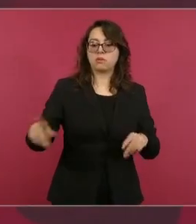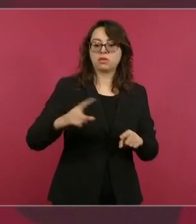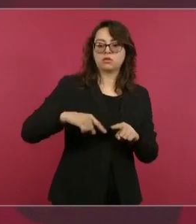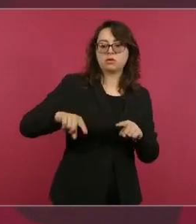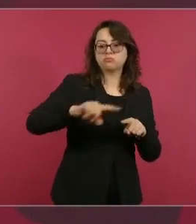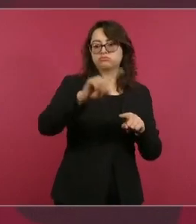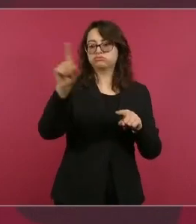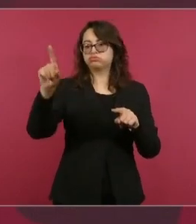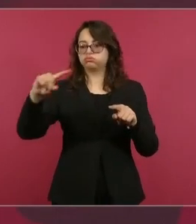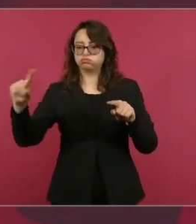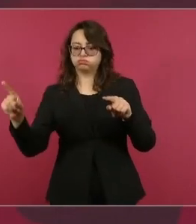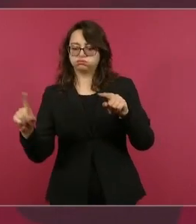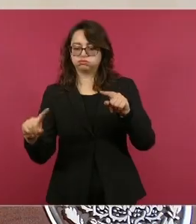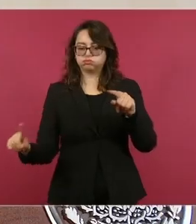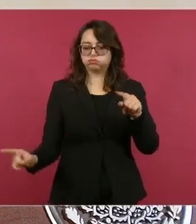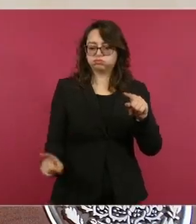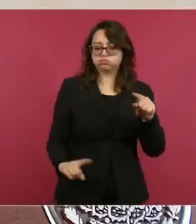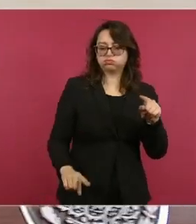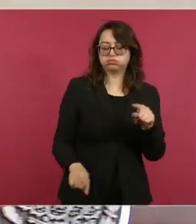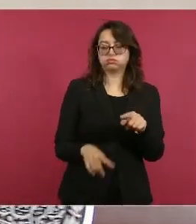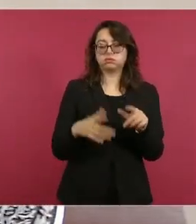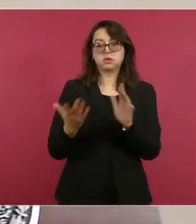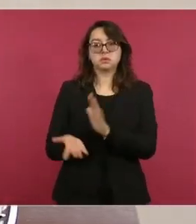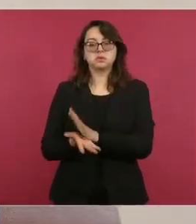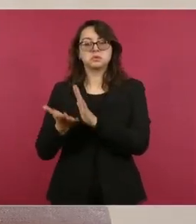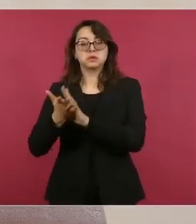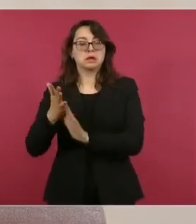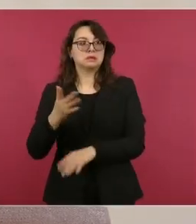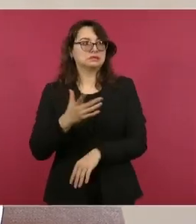1,554. Y es la obra